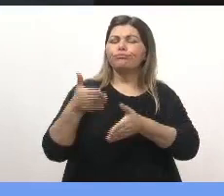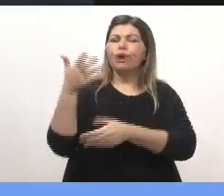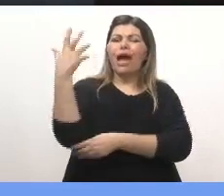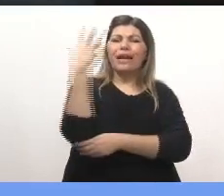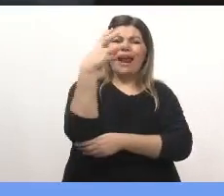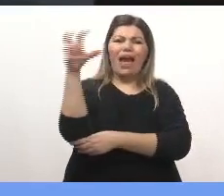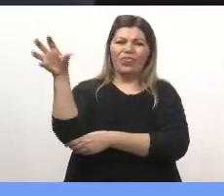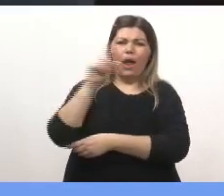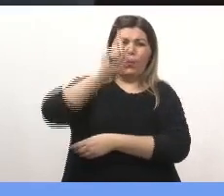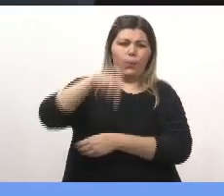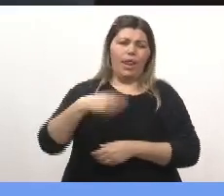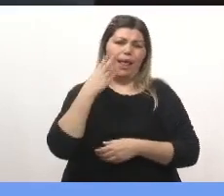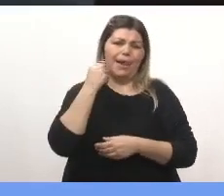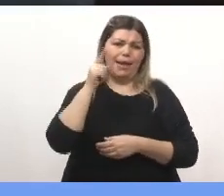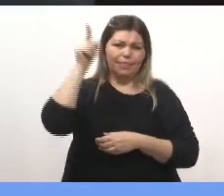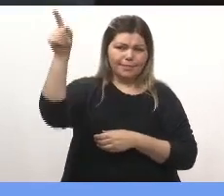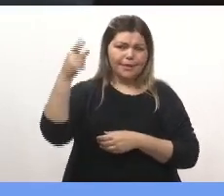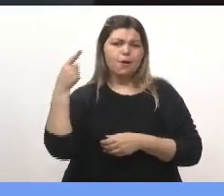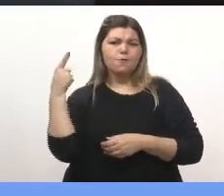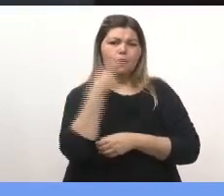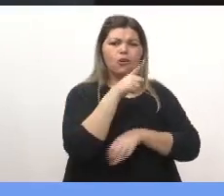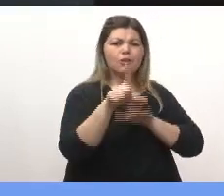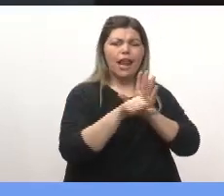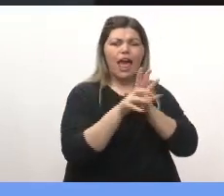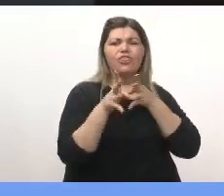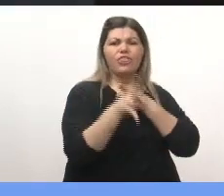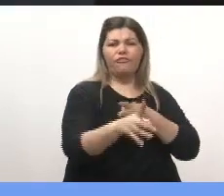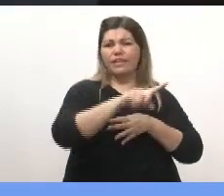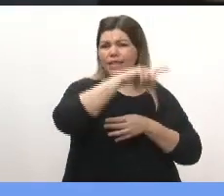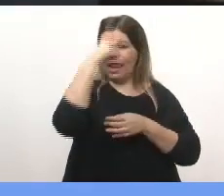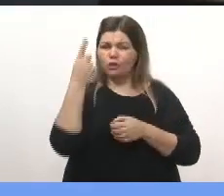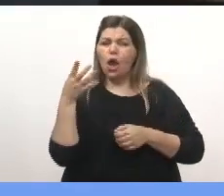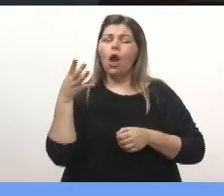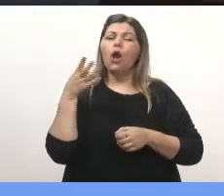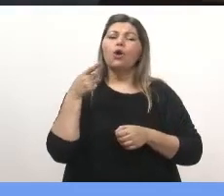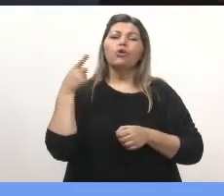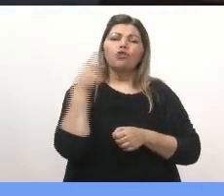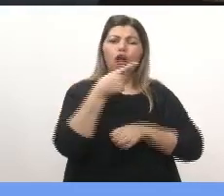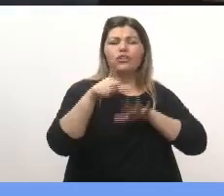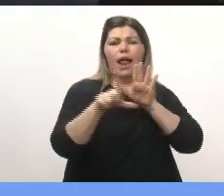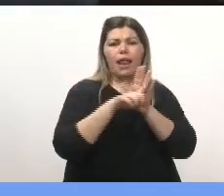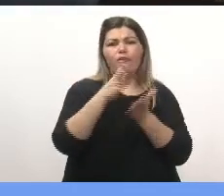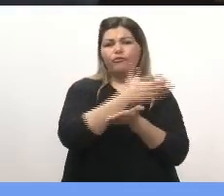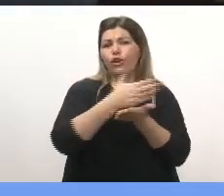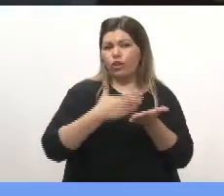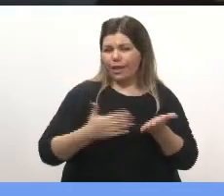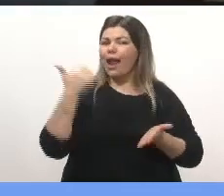viola la Ley de Defensa Nacional, que viola la Ley de Frontera, y hay una